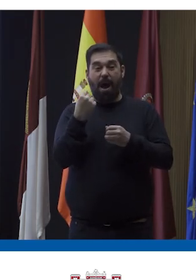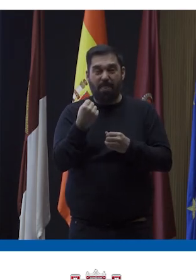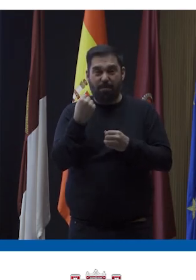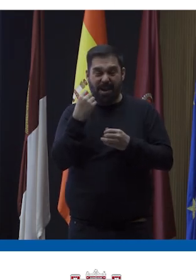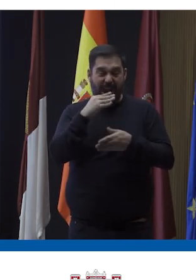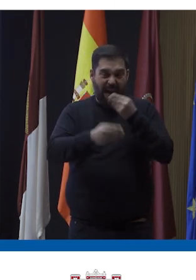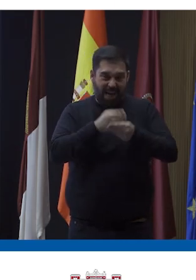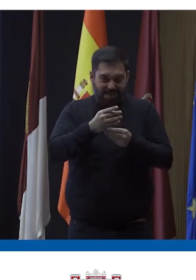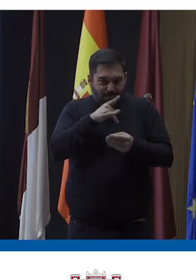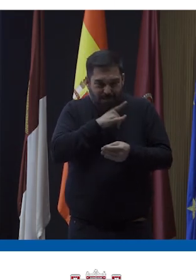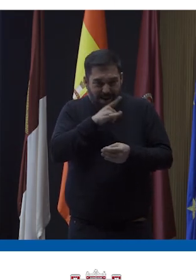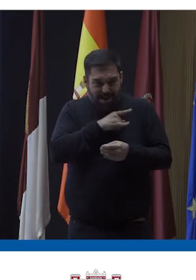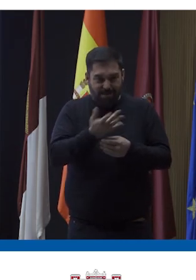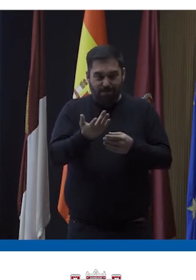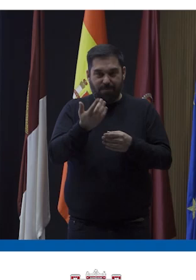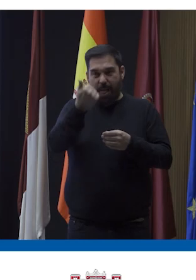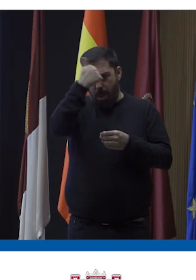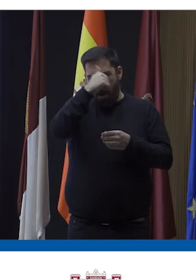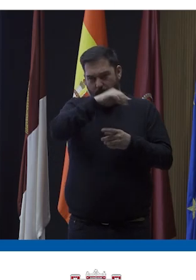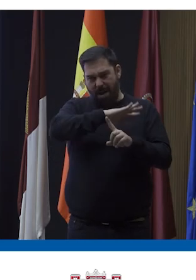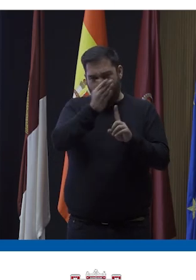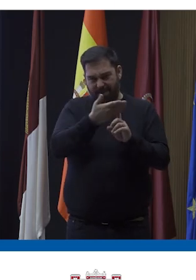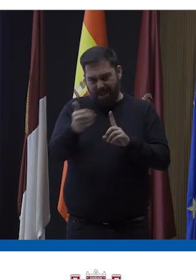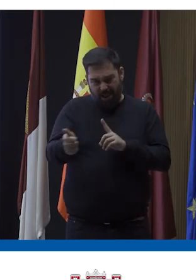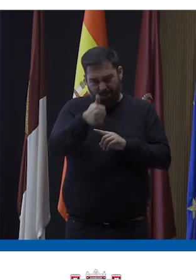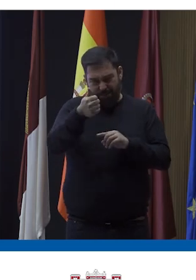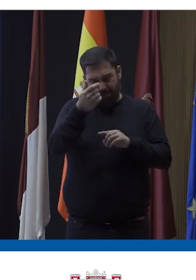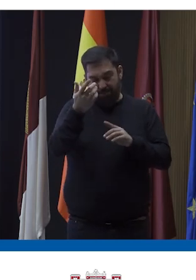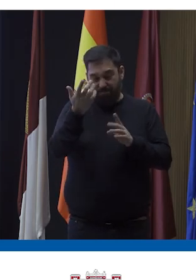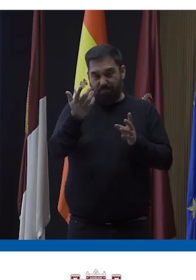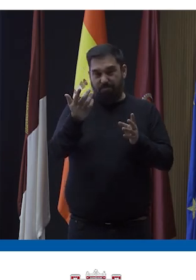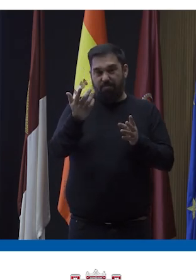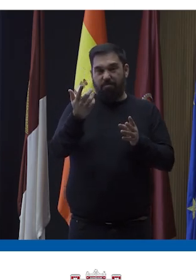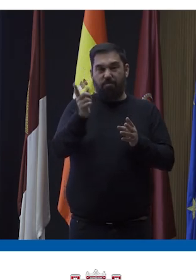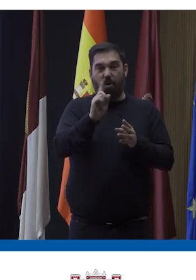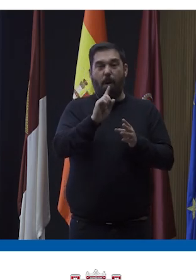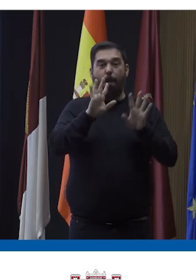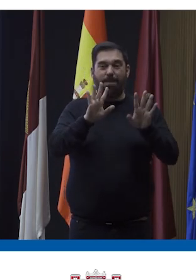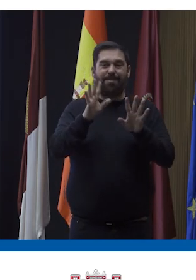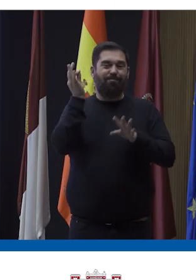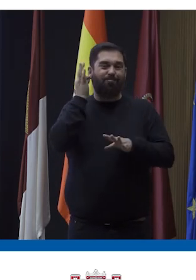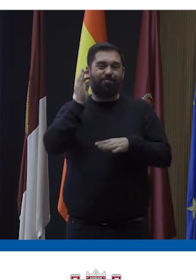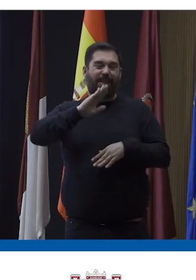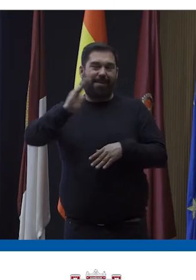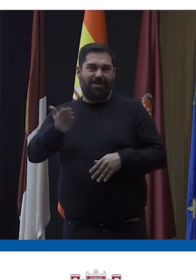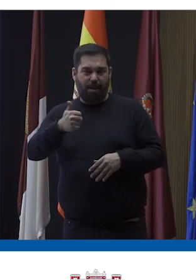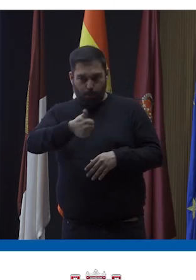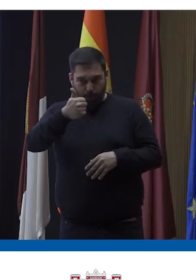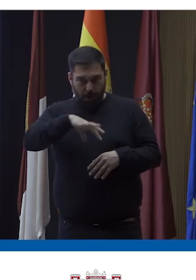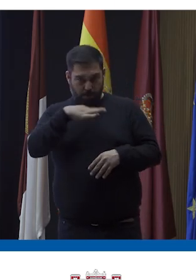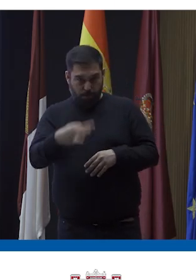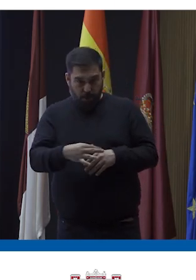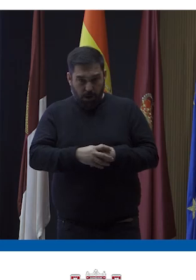mal. Se hacen mal. Y en el hombre no es tan lesivo como en la mujer, porque en la mujer, al hacerlos mal, se abomba el abdomen y se abomba el